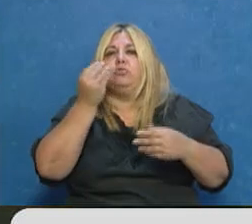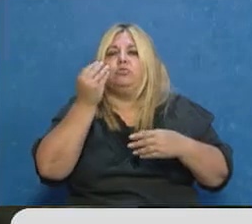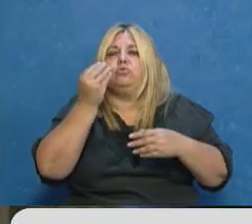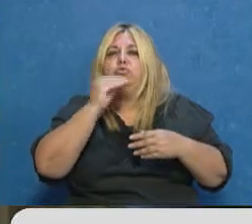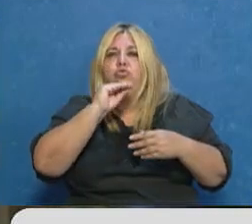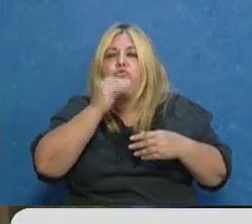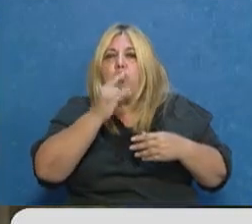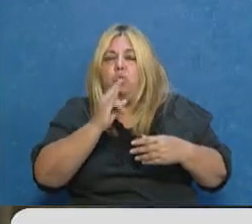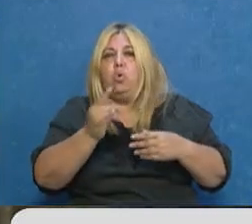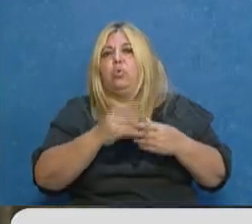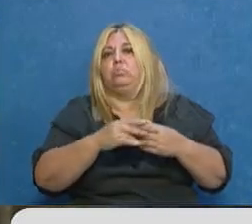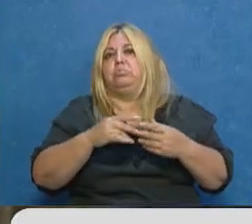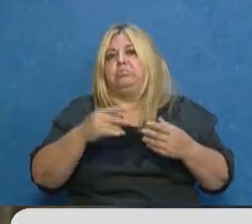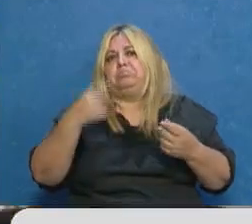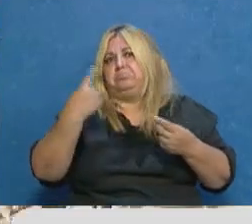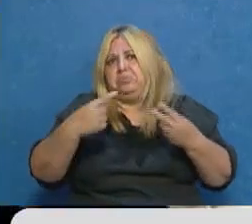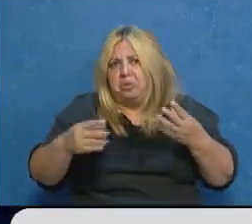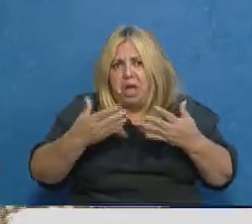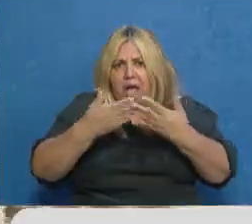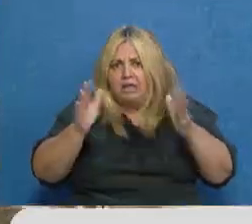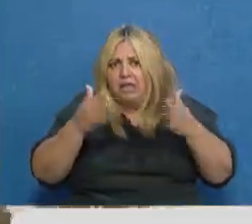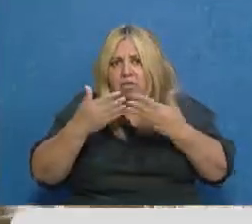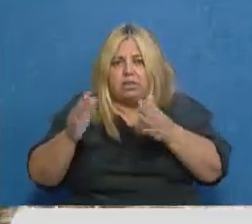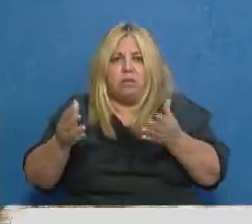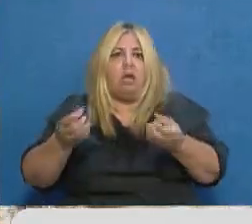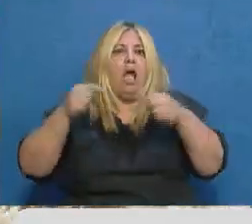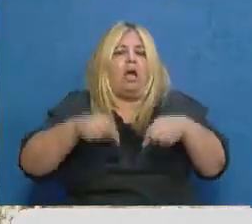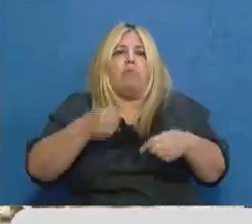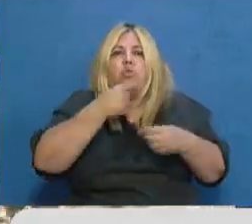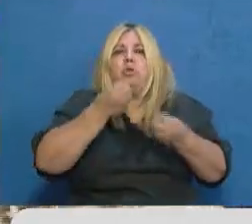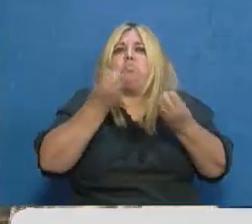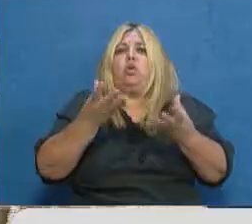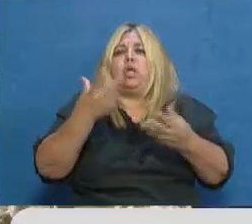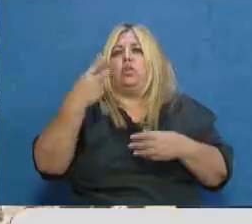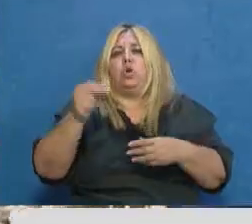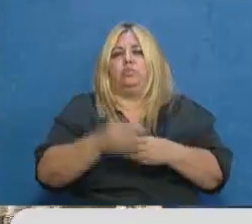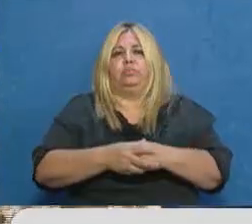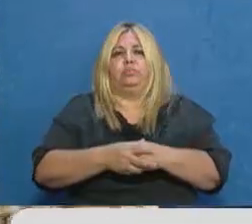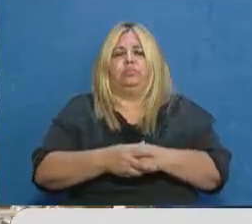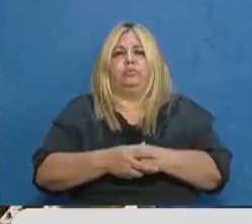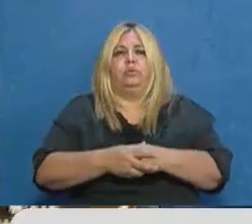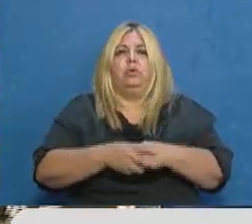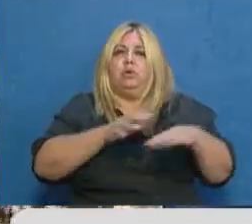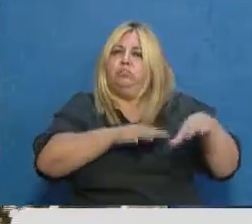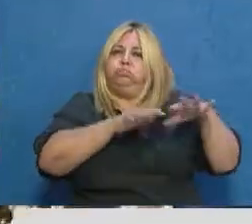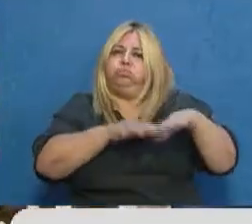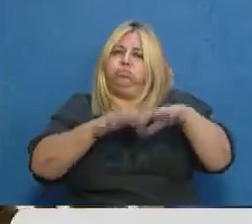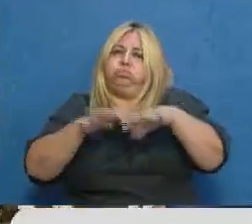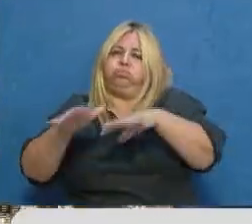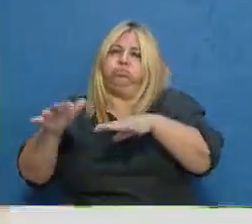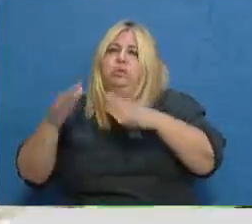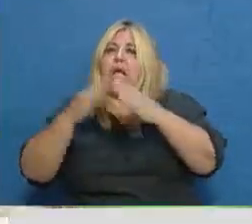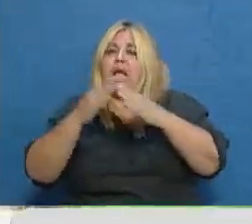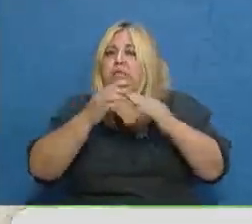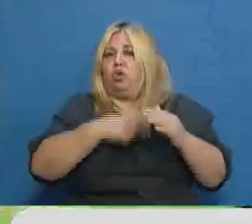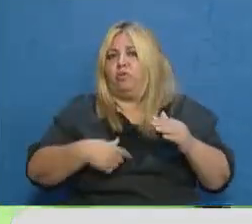han habilitado los casinos. ¿Por qué no podemos habilitar nosotros? En la mañana de este jueves el sindicato realizó una marcha hacia Casa de Gobierno, donde